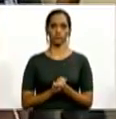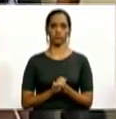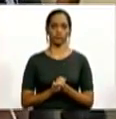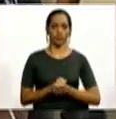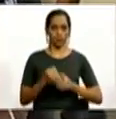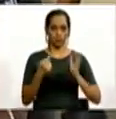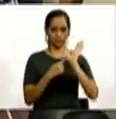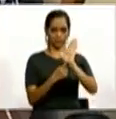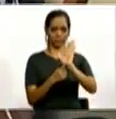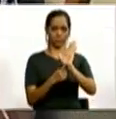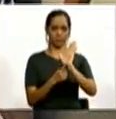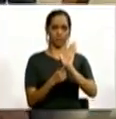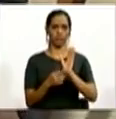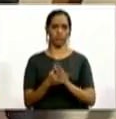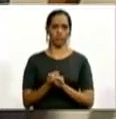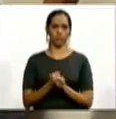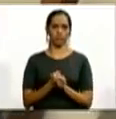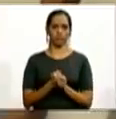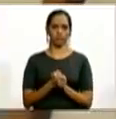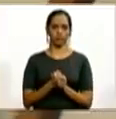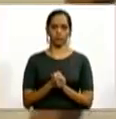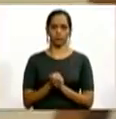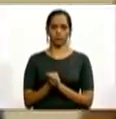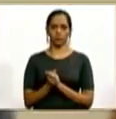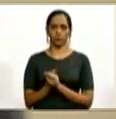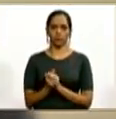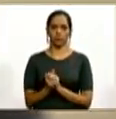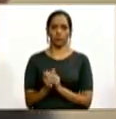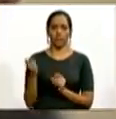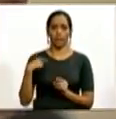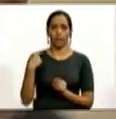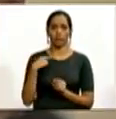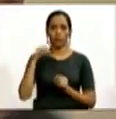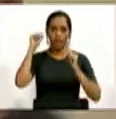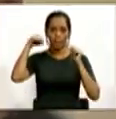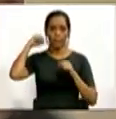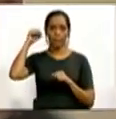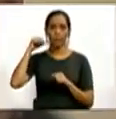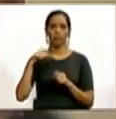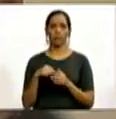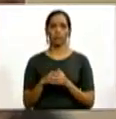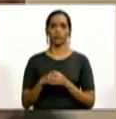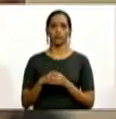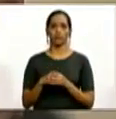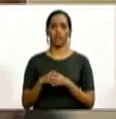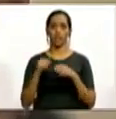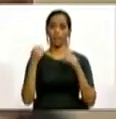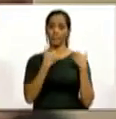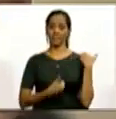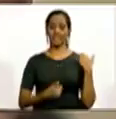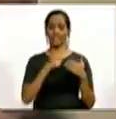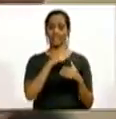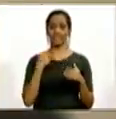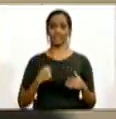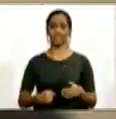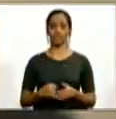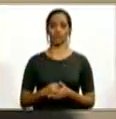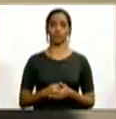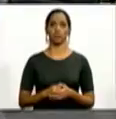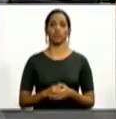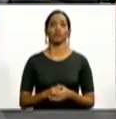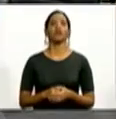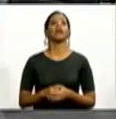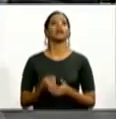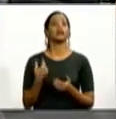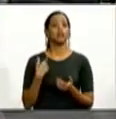Ponle aquí, por favor, rapidito. Ilustre. Que también la tuvo el presidente de China. Y también la tuvo,